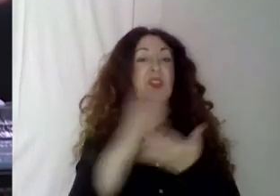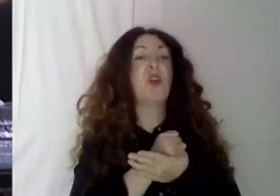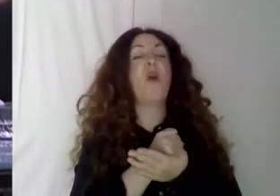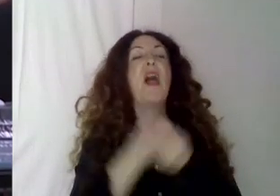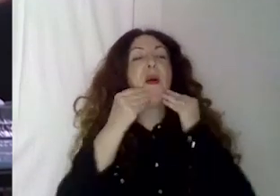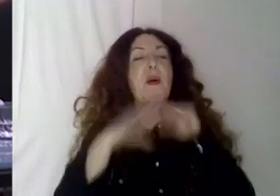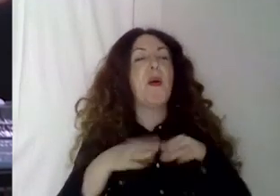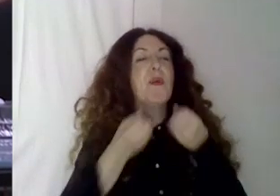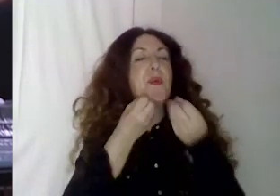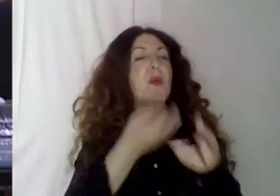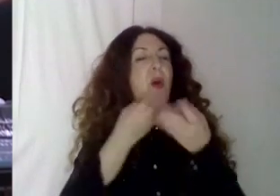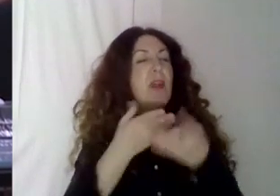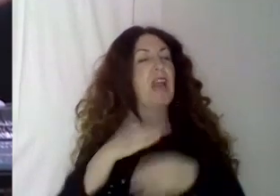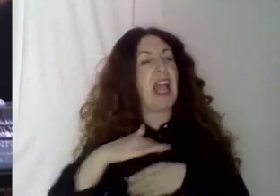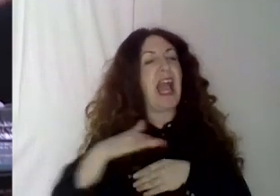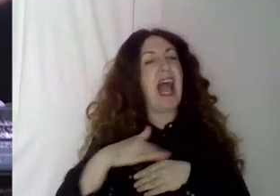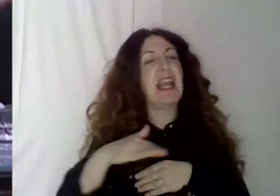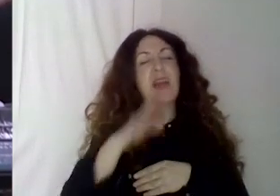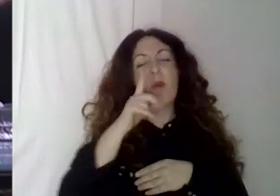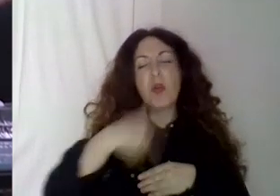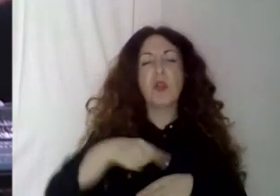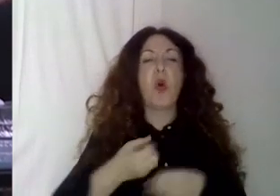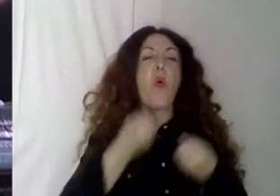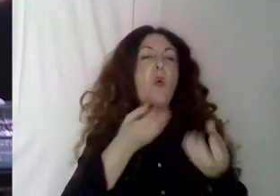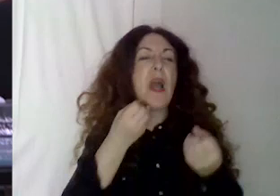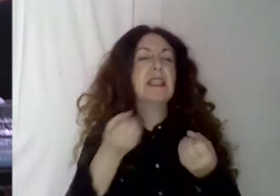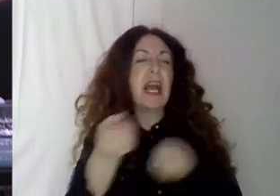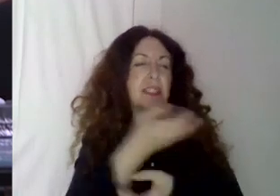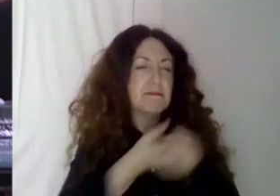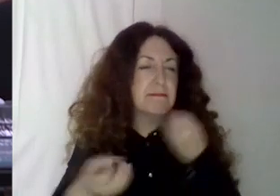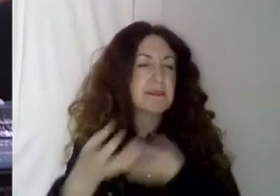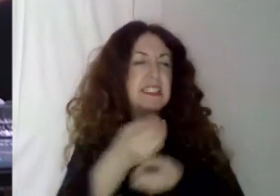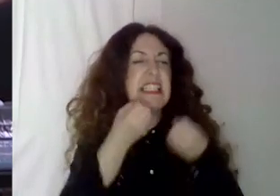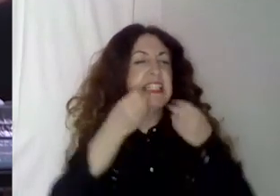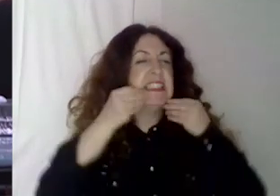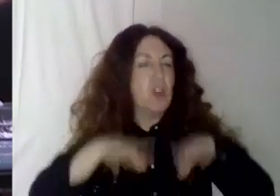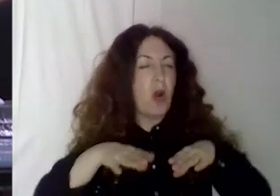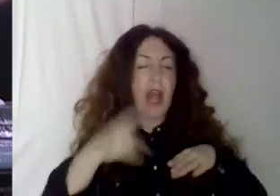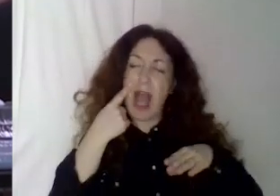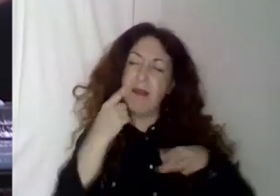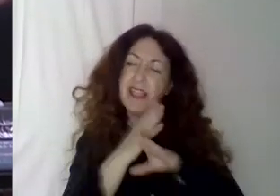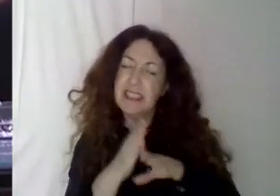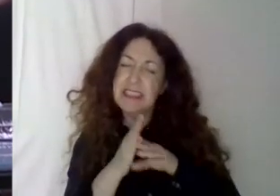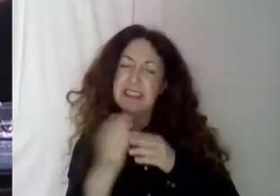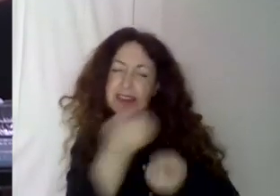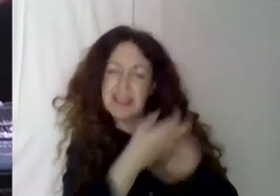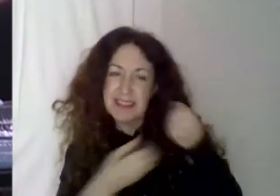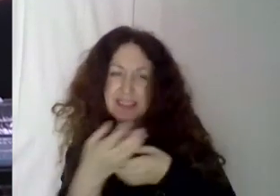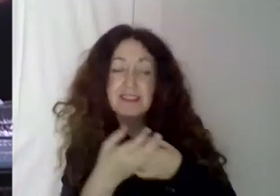de Shakespeare, que me parece también fantástico que la antropóloga traduzca culturalmente esas historias de Shakespeare de repente al